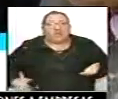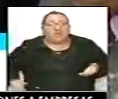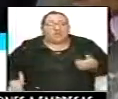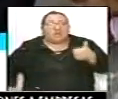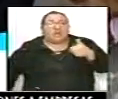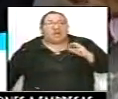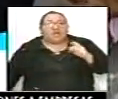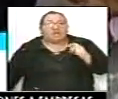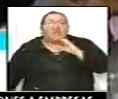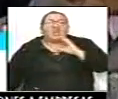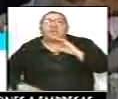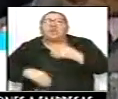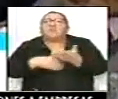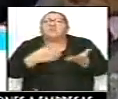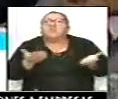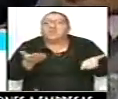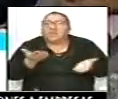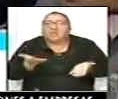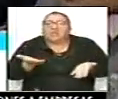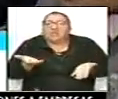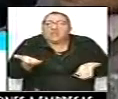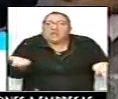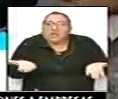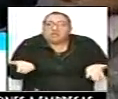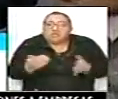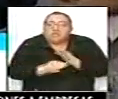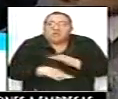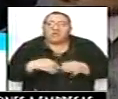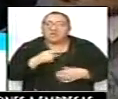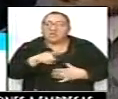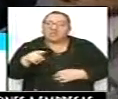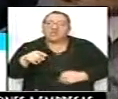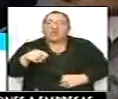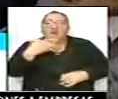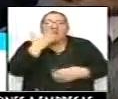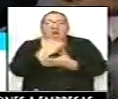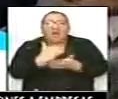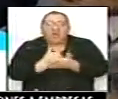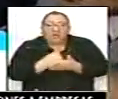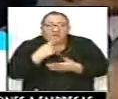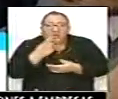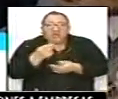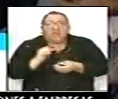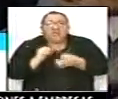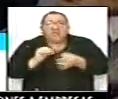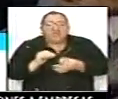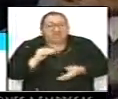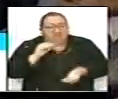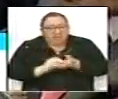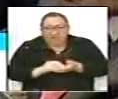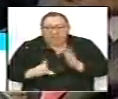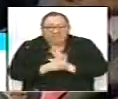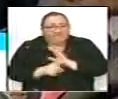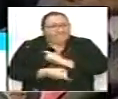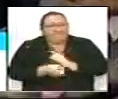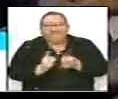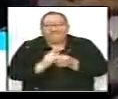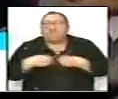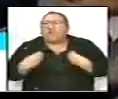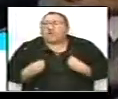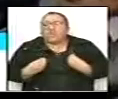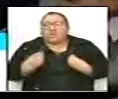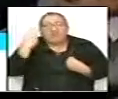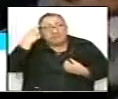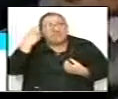de las discusiones o a las grabaciones, para saber sobre la base de qué argumentos era que se exponían este tipo de cosas. O sea, ¿cómo es que